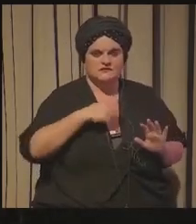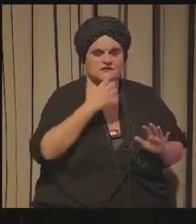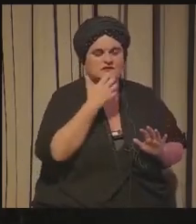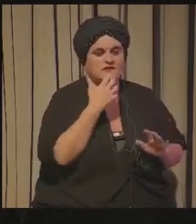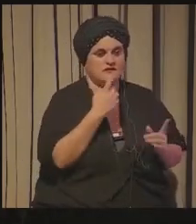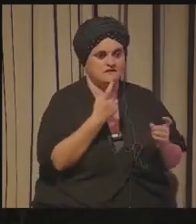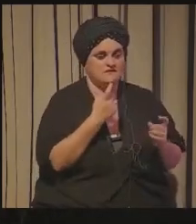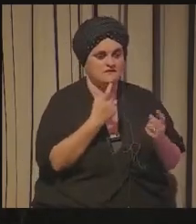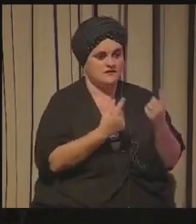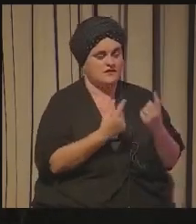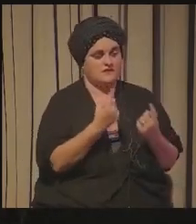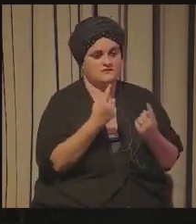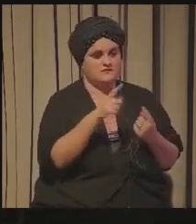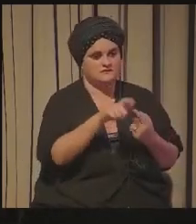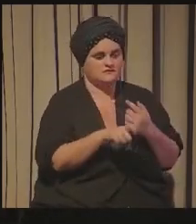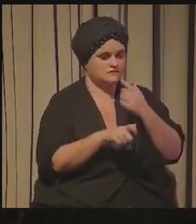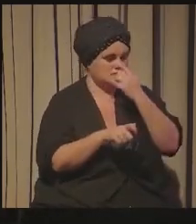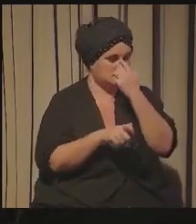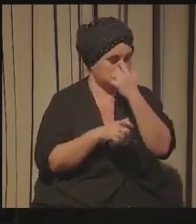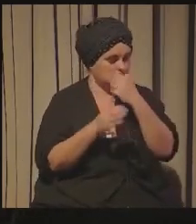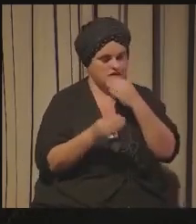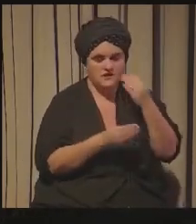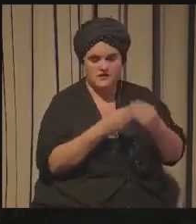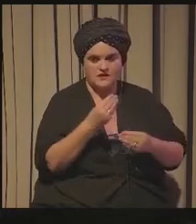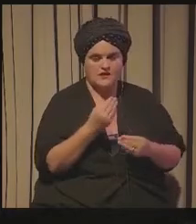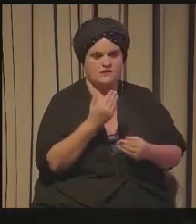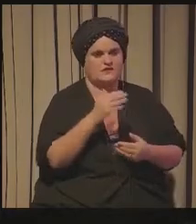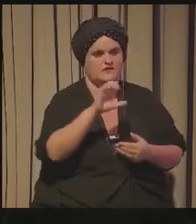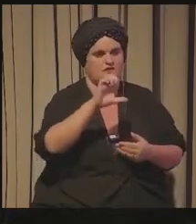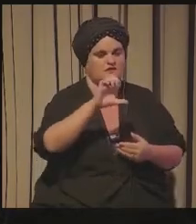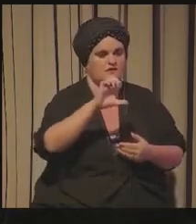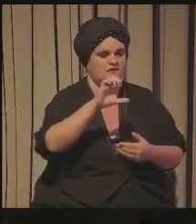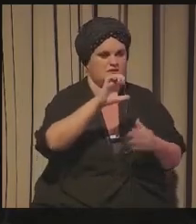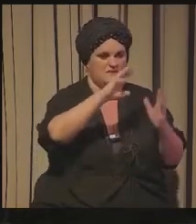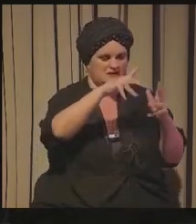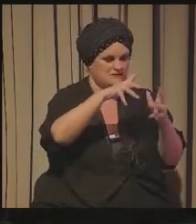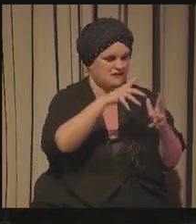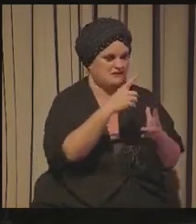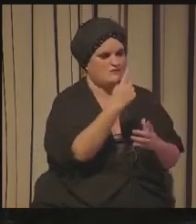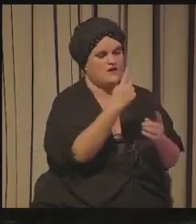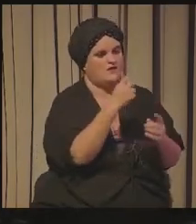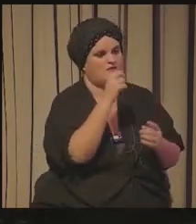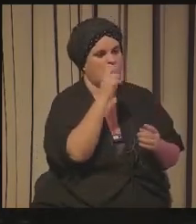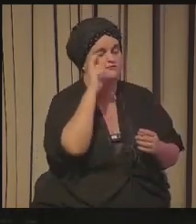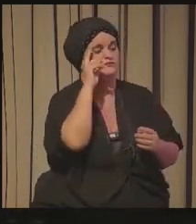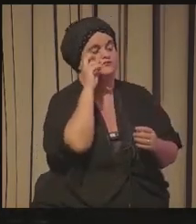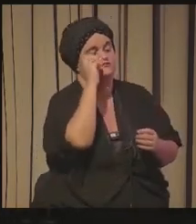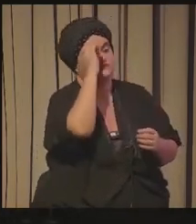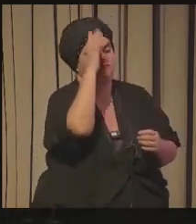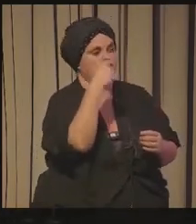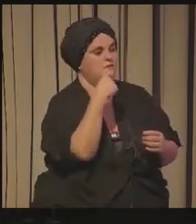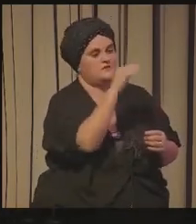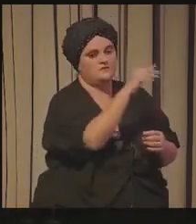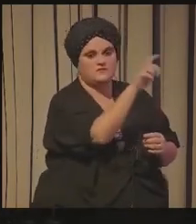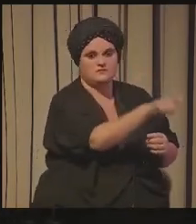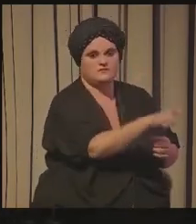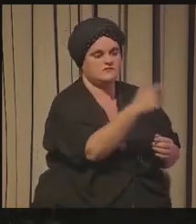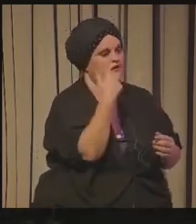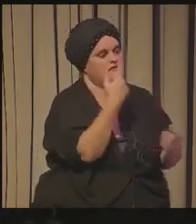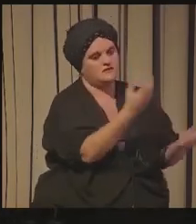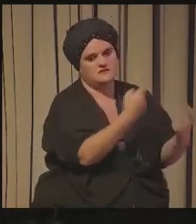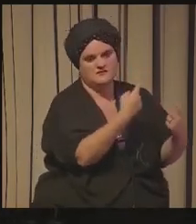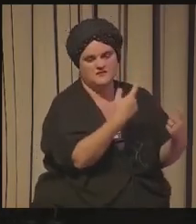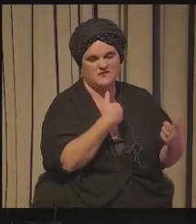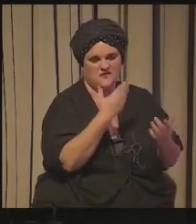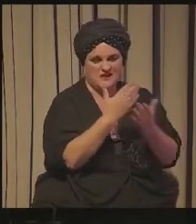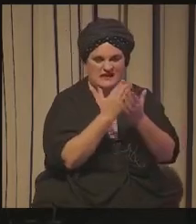falta alguien que haga una ecuación, pues recurro al matemático y ya está. Pero no me tengo que sentar en el aula y malgastar